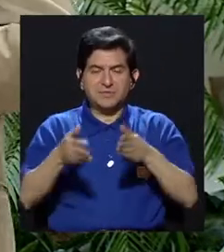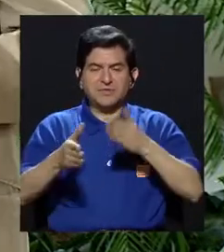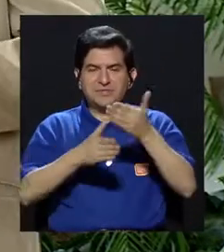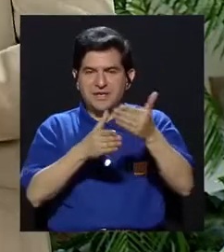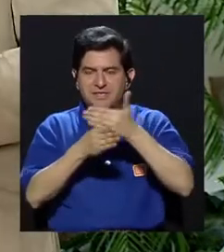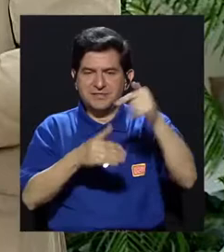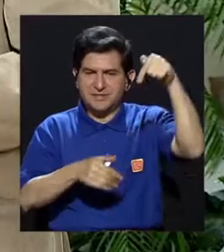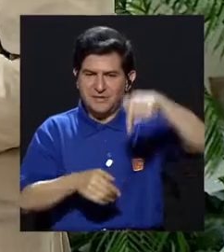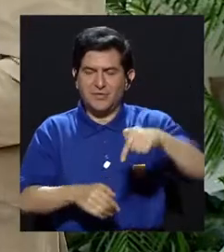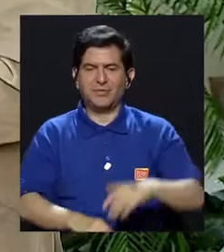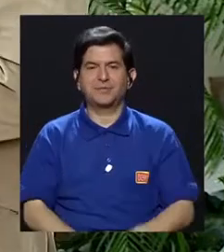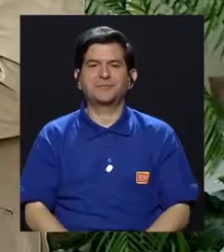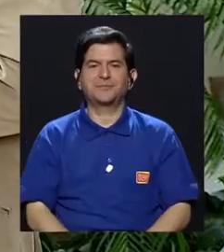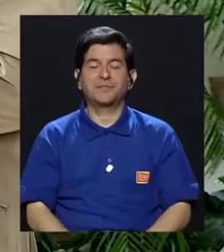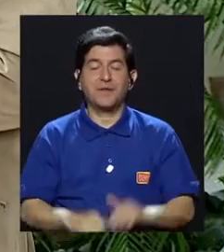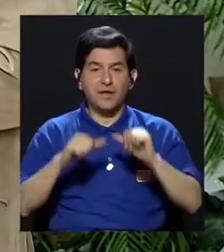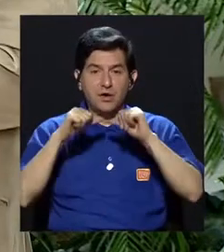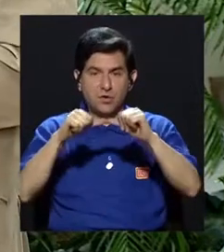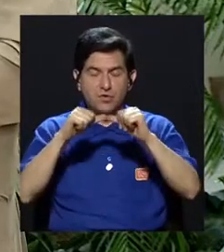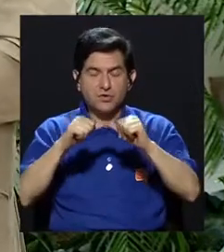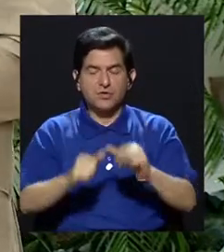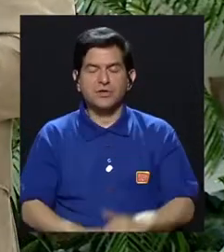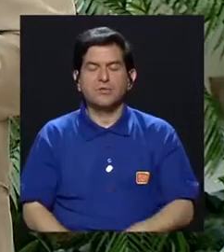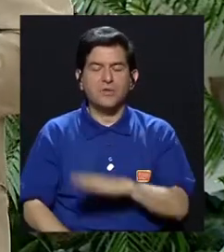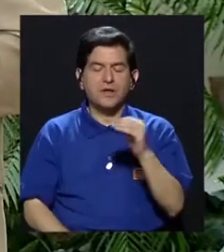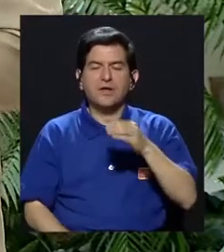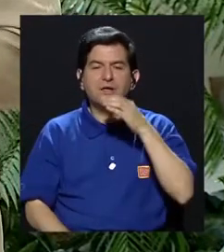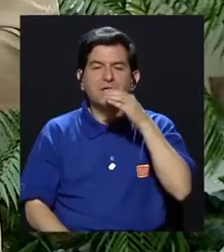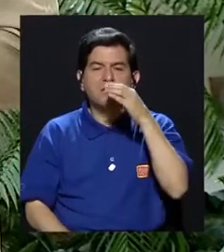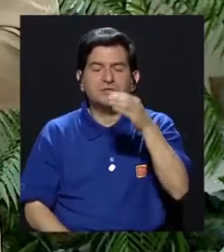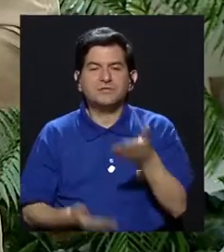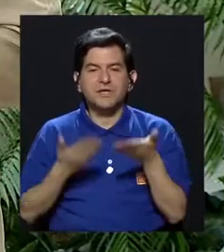nos compartió el día de hoy. Puede seguirnos y darnos